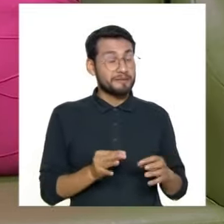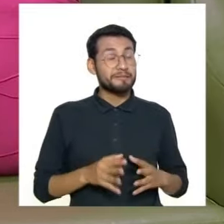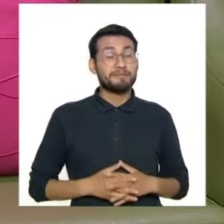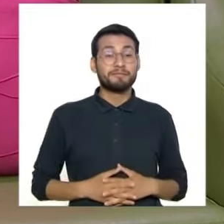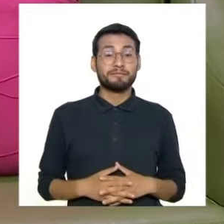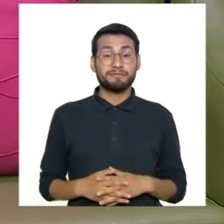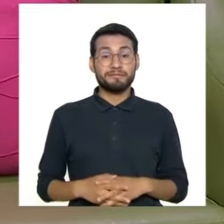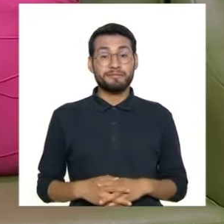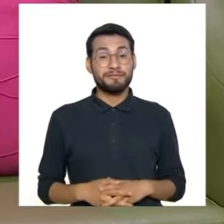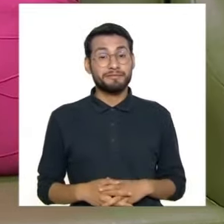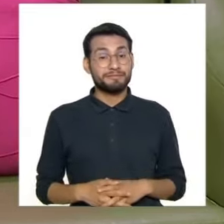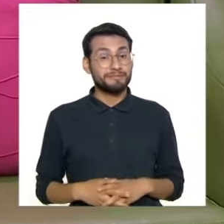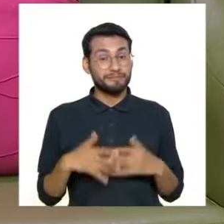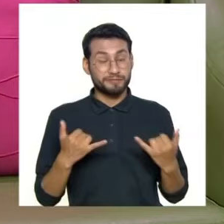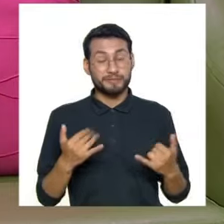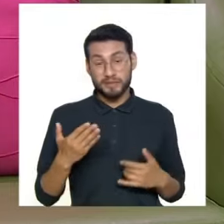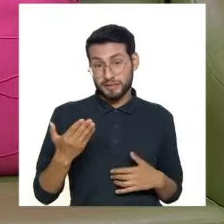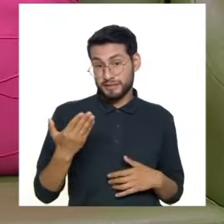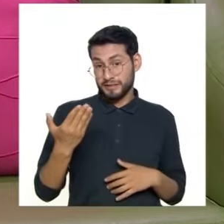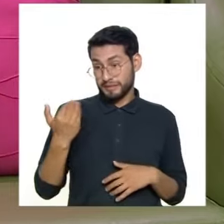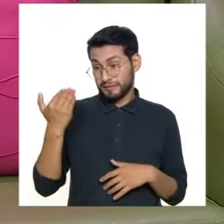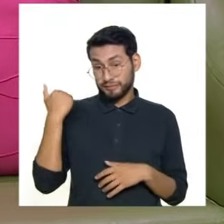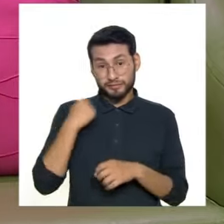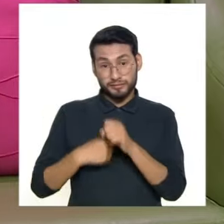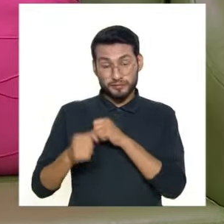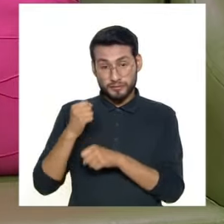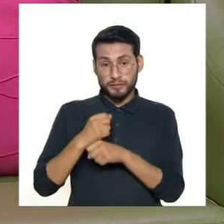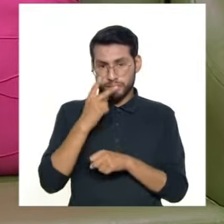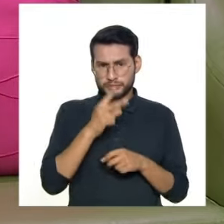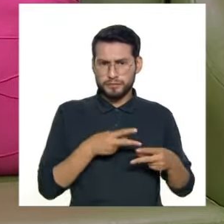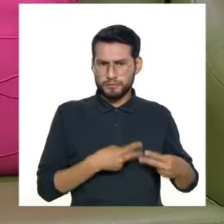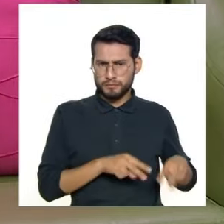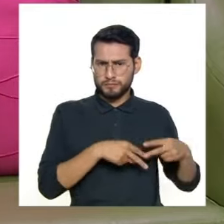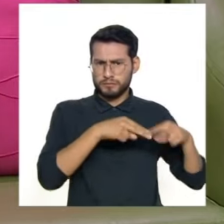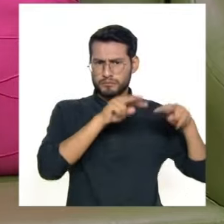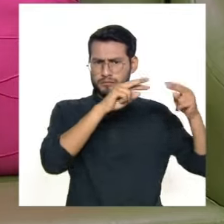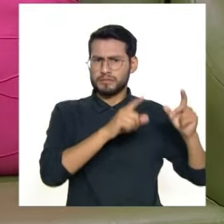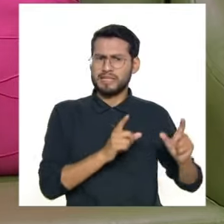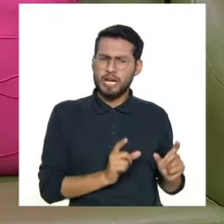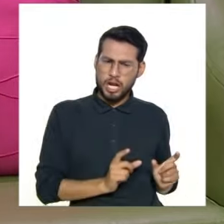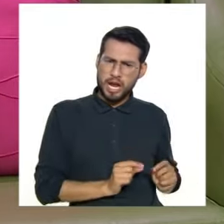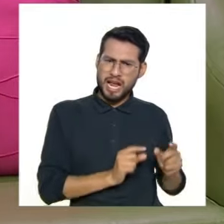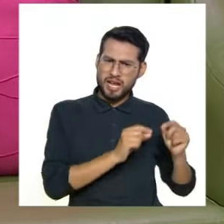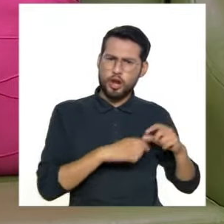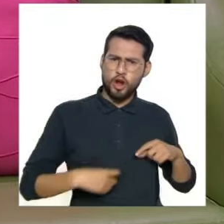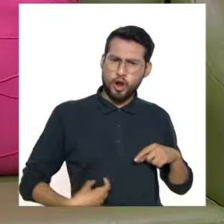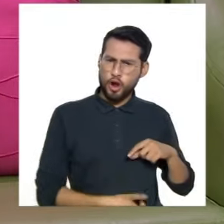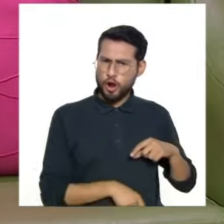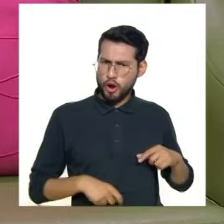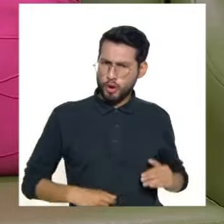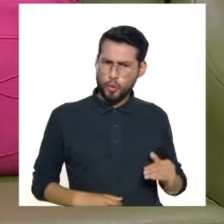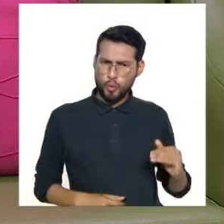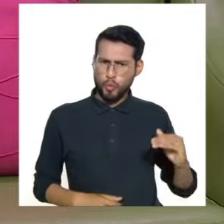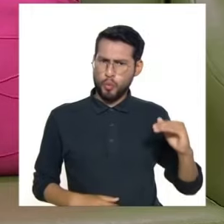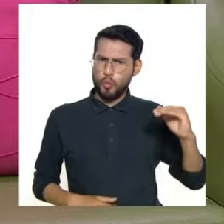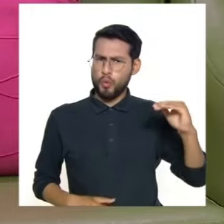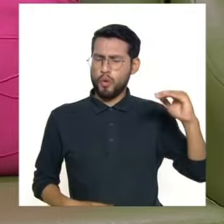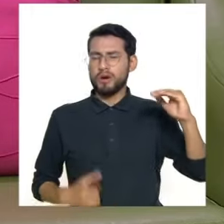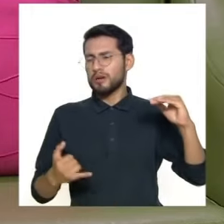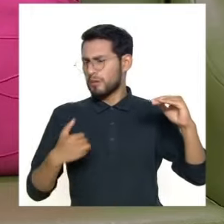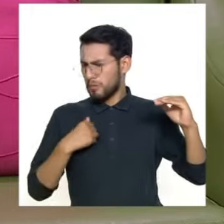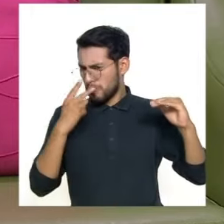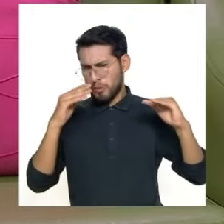este hemos visto en los últimos años un ascenso significativo en los casos de cáncer de colon y también un descenso que